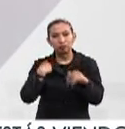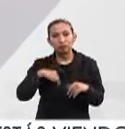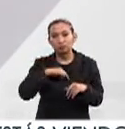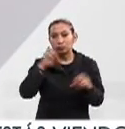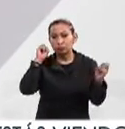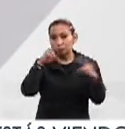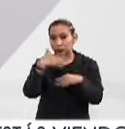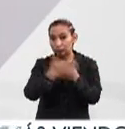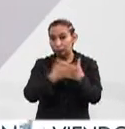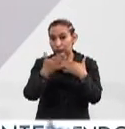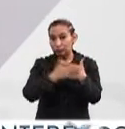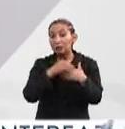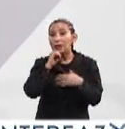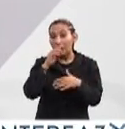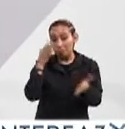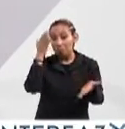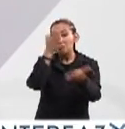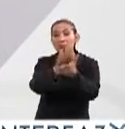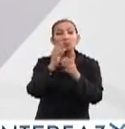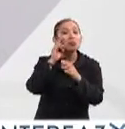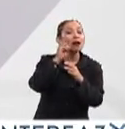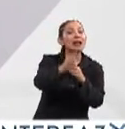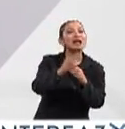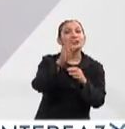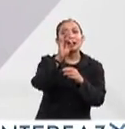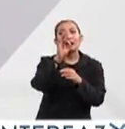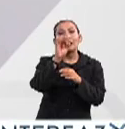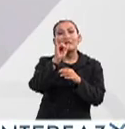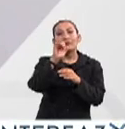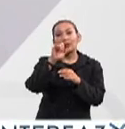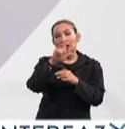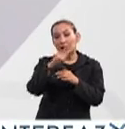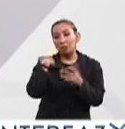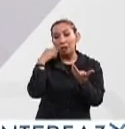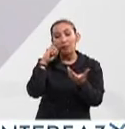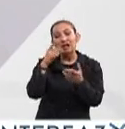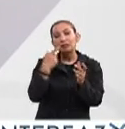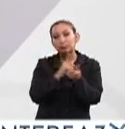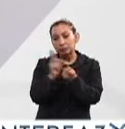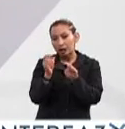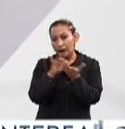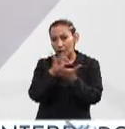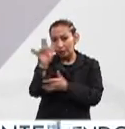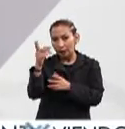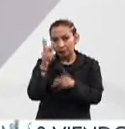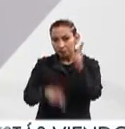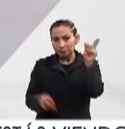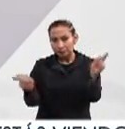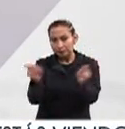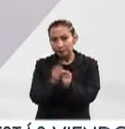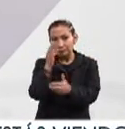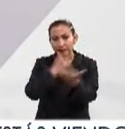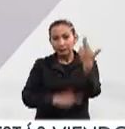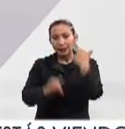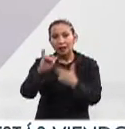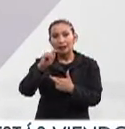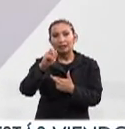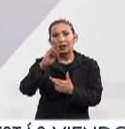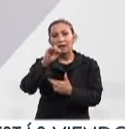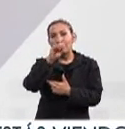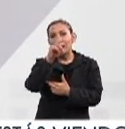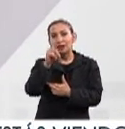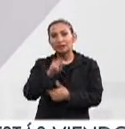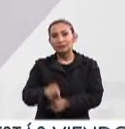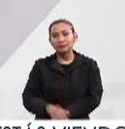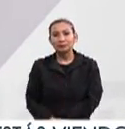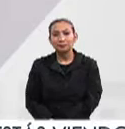nosotros, nos vemos por allá, también la agencia estará presente en la FIL, así que por allá compartiremos momentos. Gracias, vamos a hacer una breve pausa, regresamos, esto es